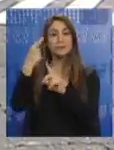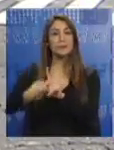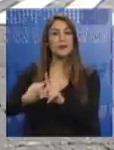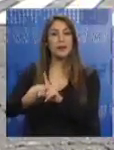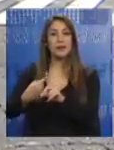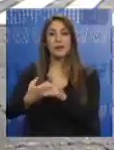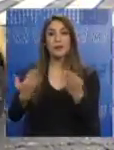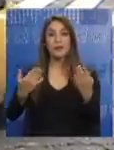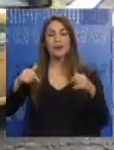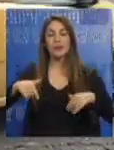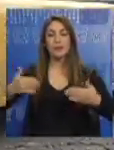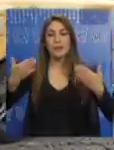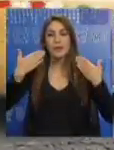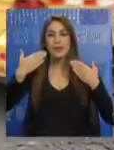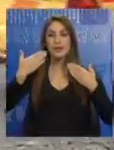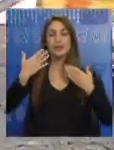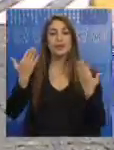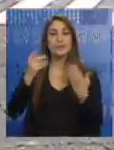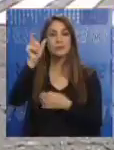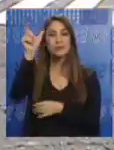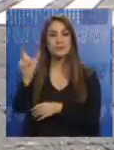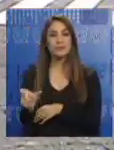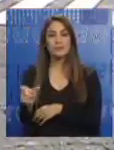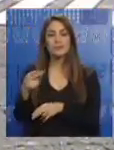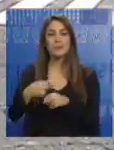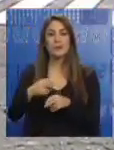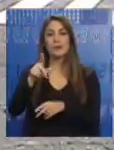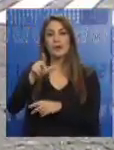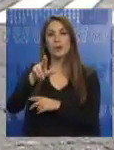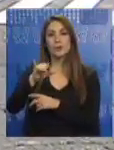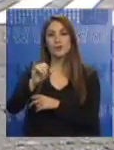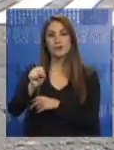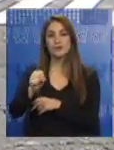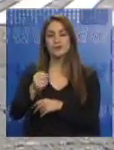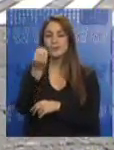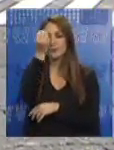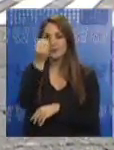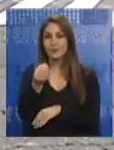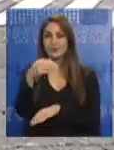importantes en el norte de Guayaquil, donde se encuentra nuestro compañero Luis Gálvez. Buenas tardes.